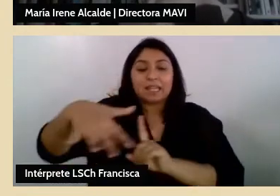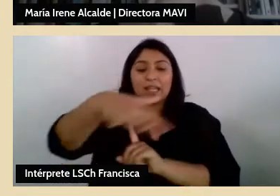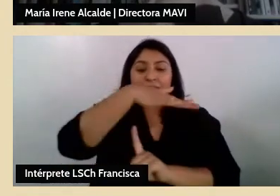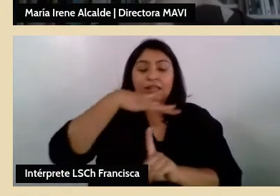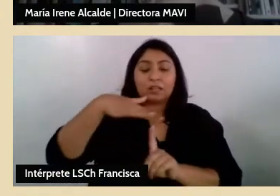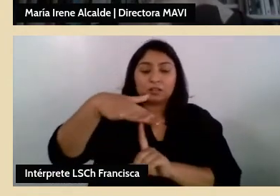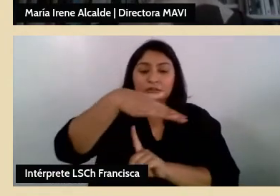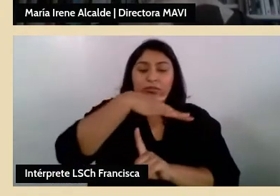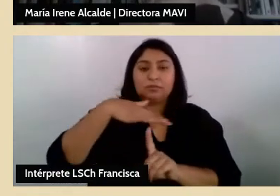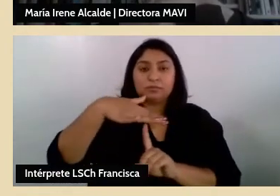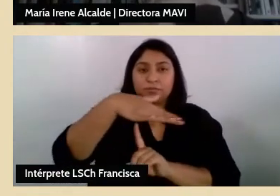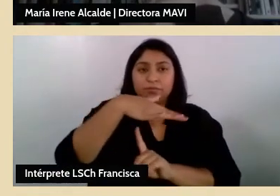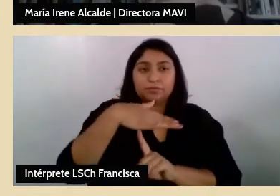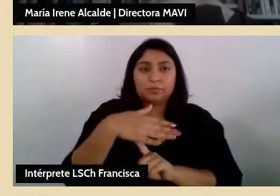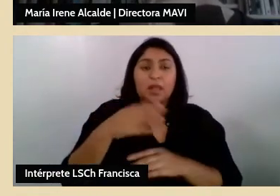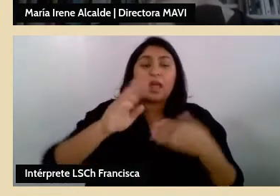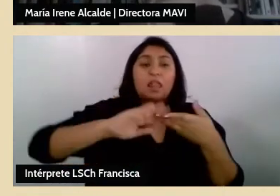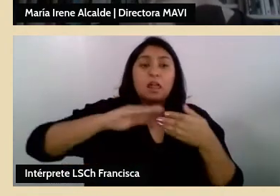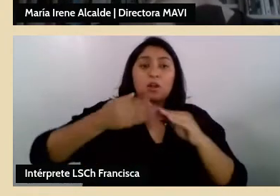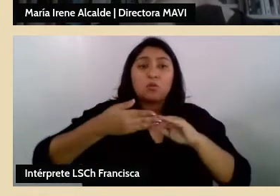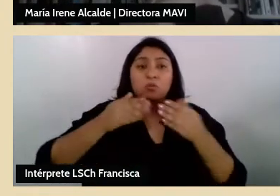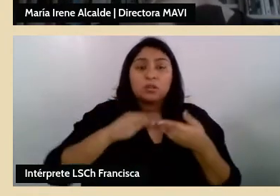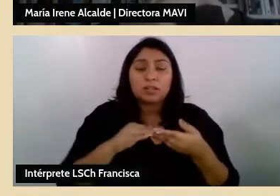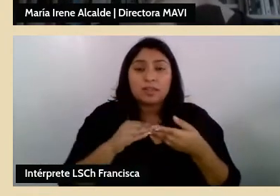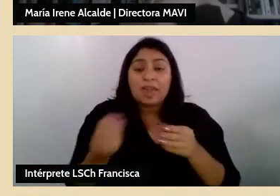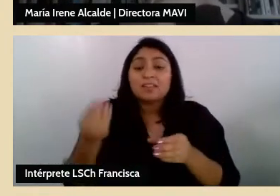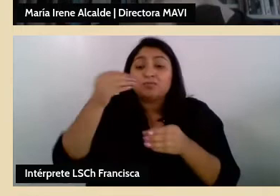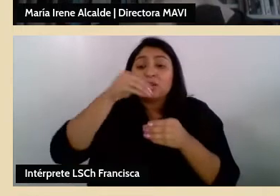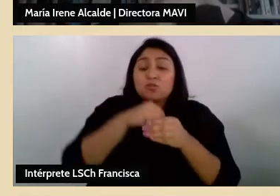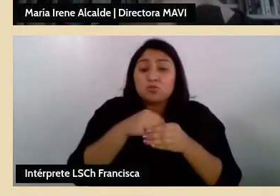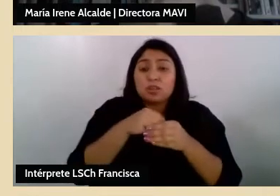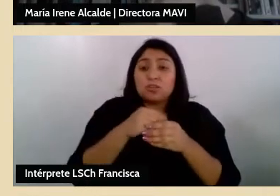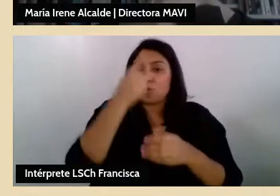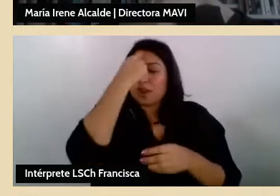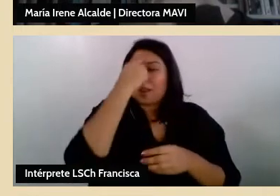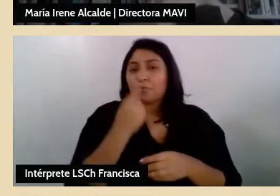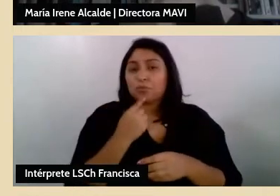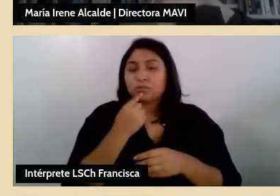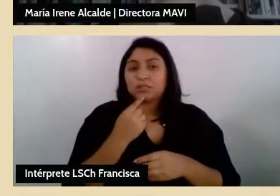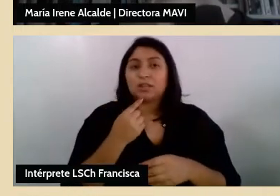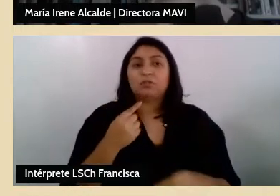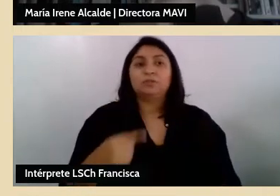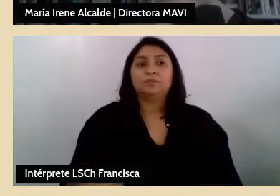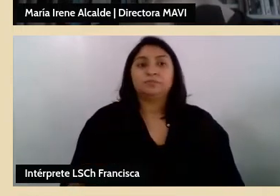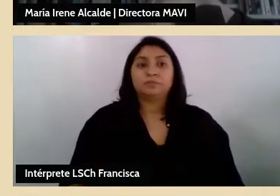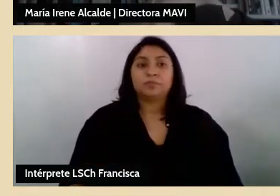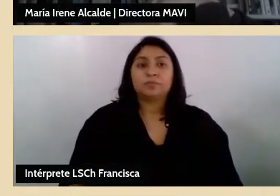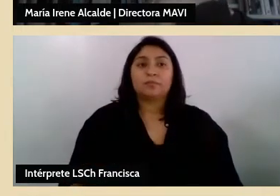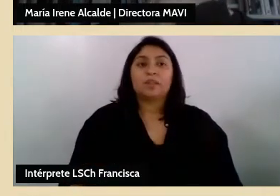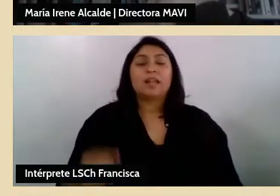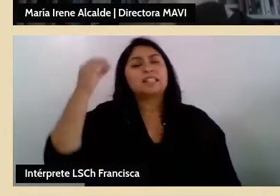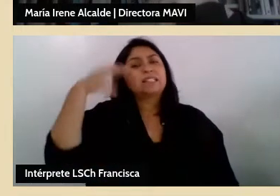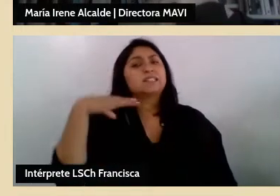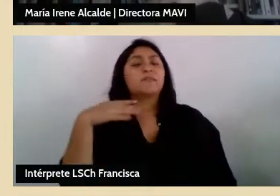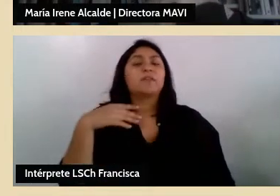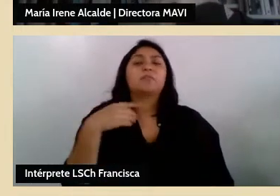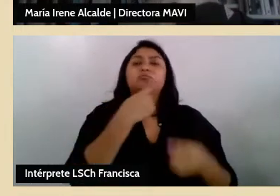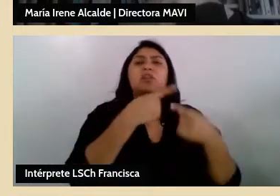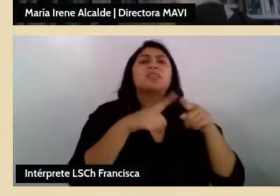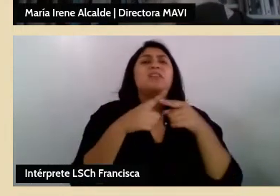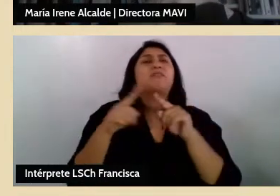su primera comunidad como el equipo del museo, cosa que tampoco es tan habitual. Ya sabemos que quizás por las distintas